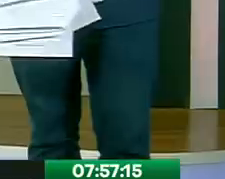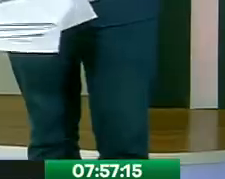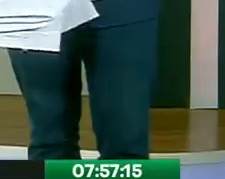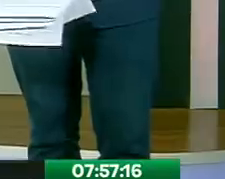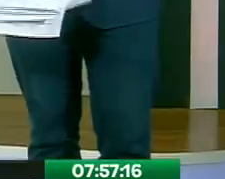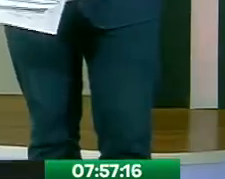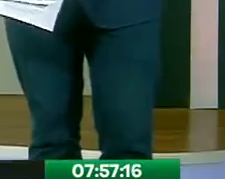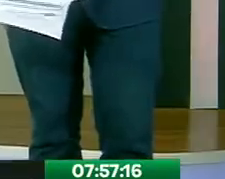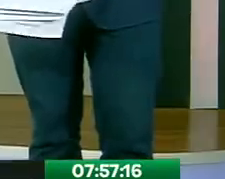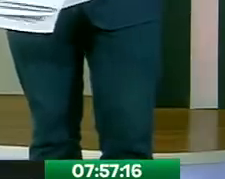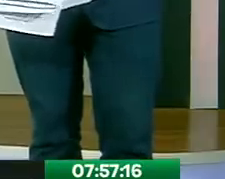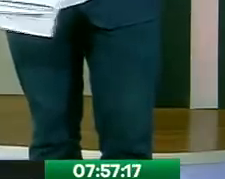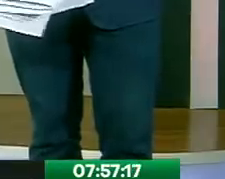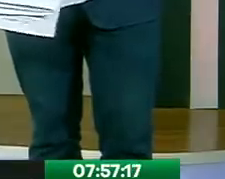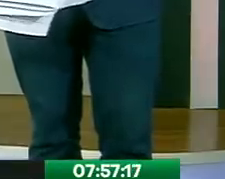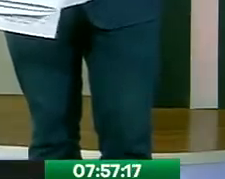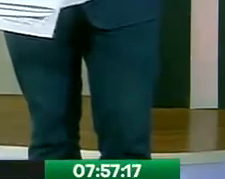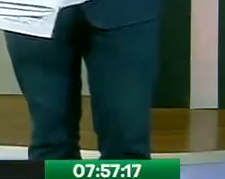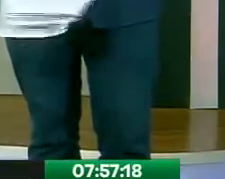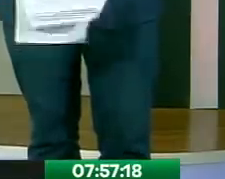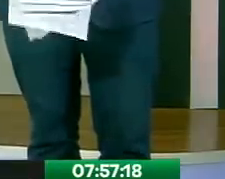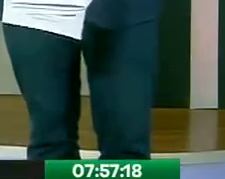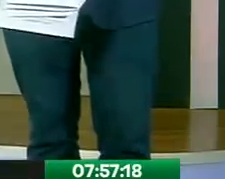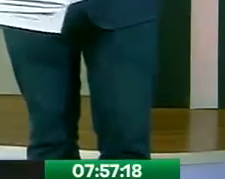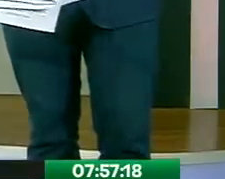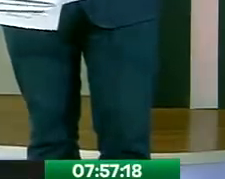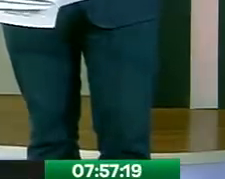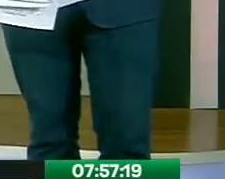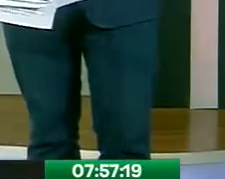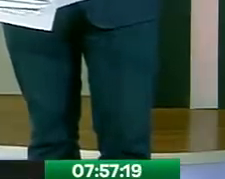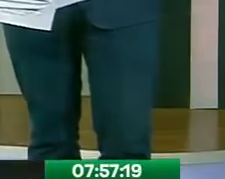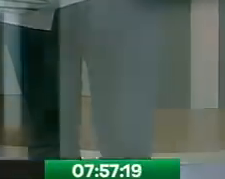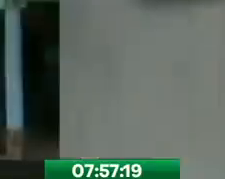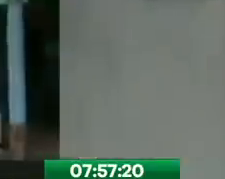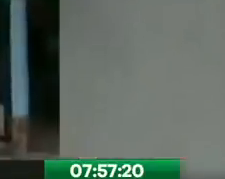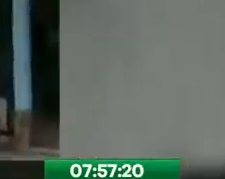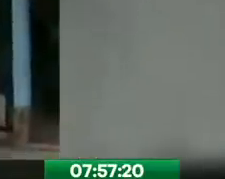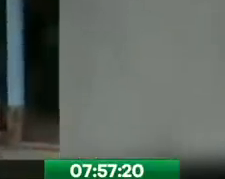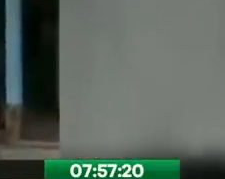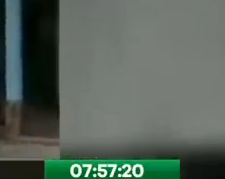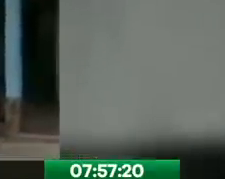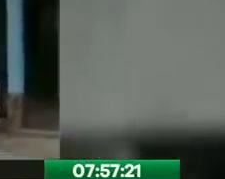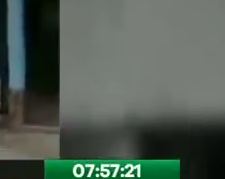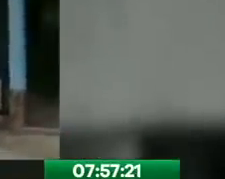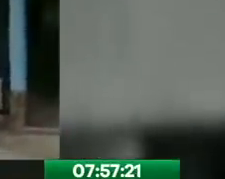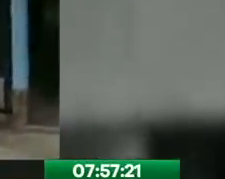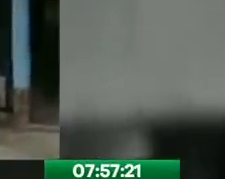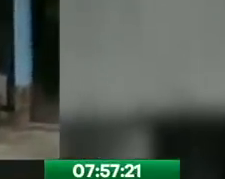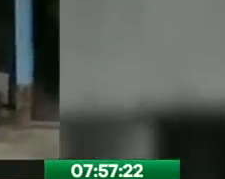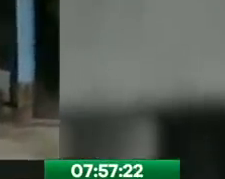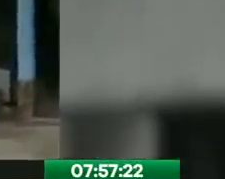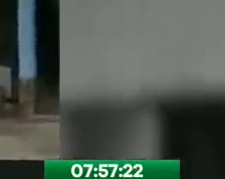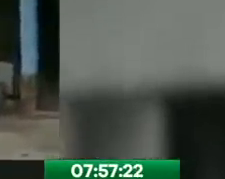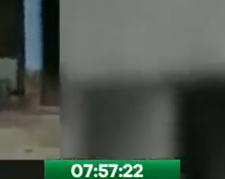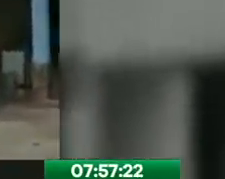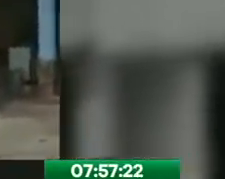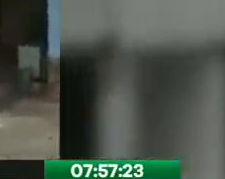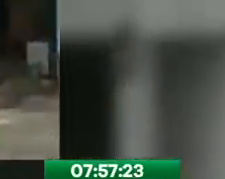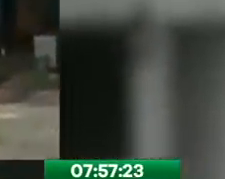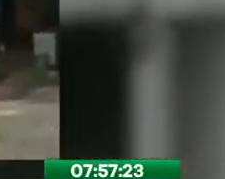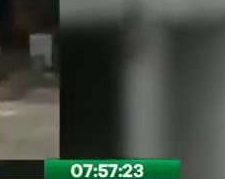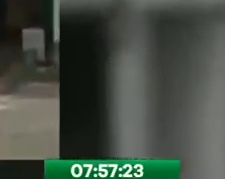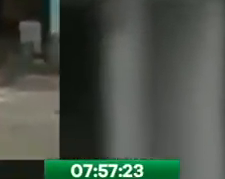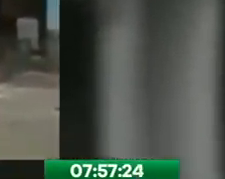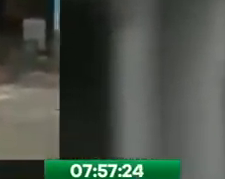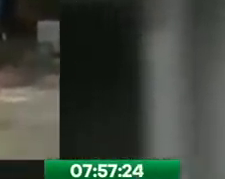sí vamos inmediato entonces a revisar para nuestro productor dice que vamos a poner la primera a la imagen a esto de un incendio o incendio que